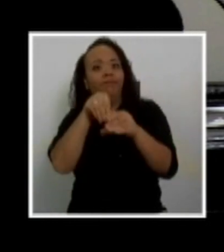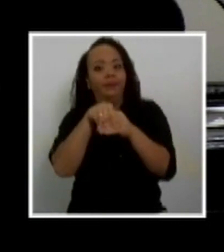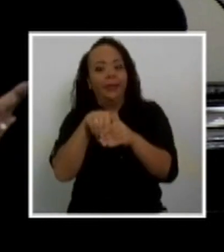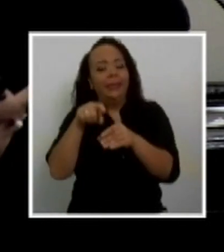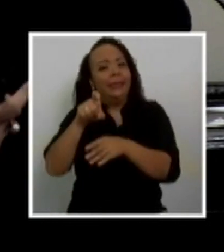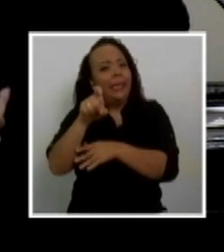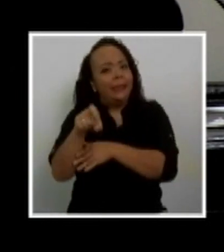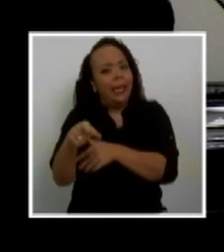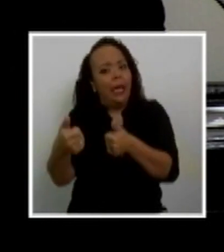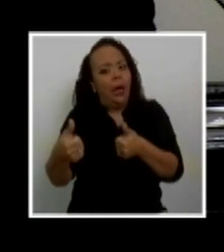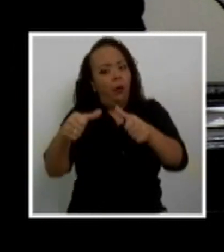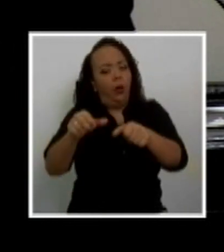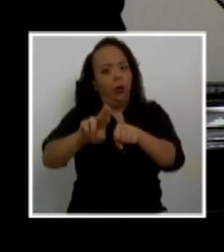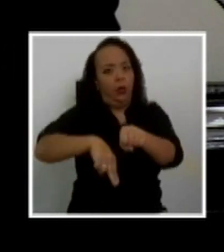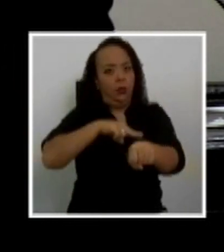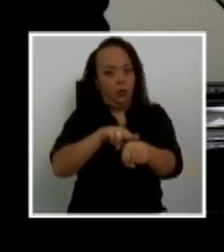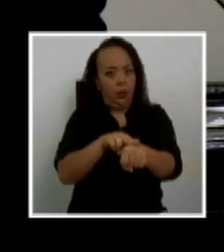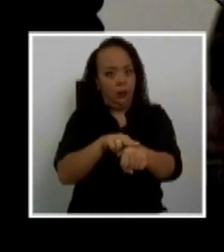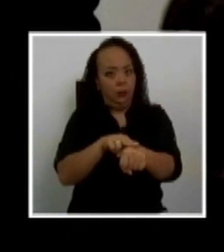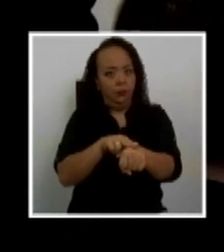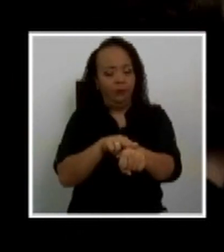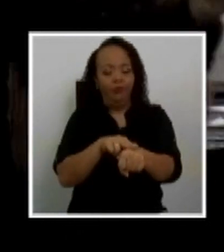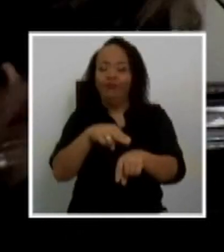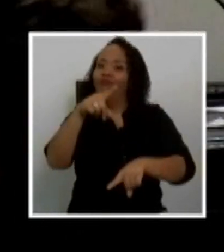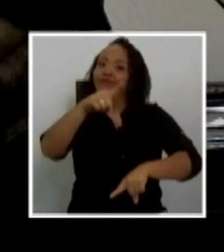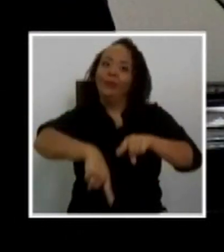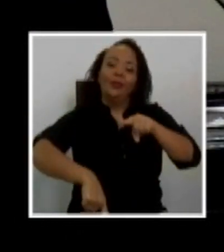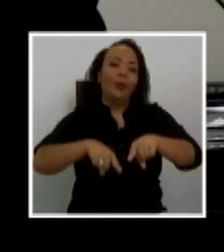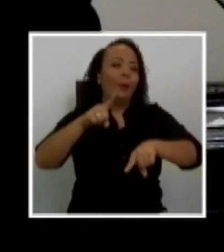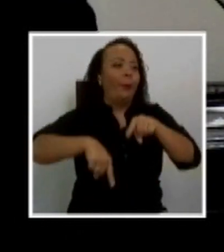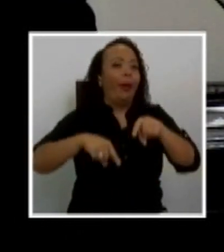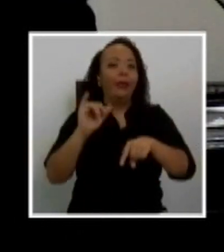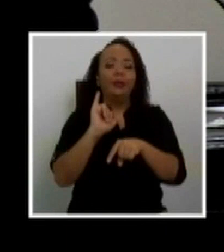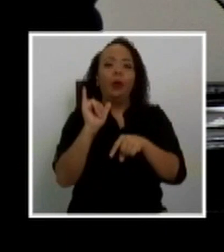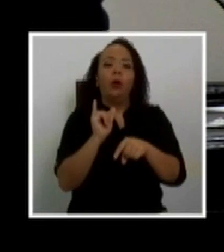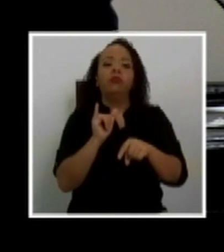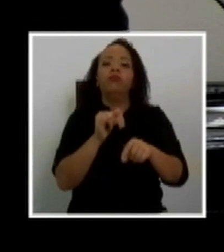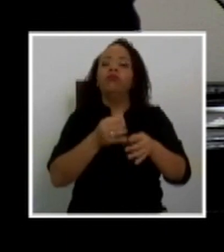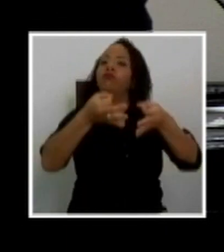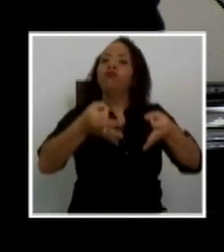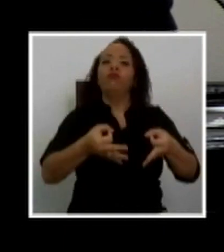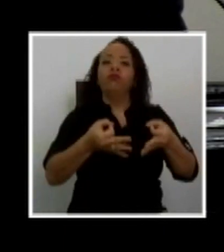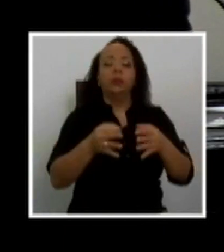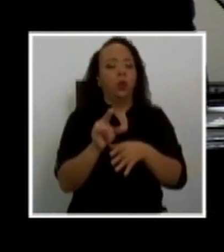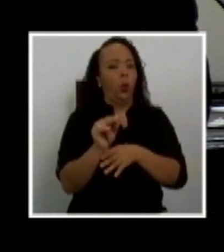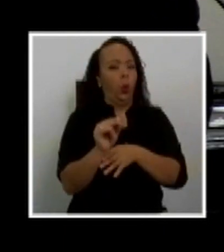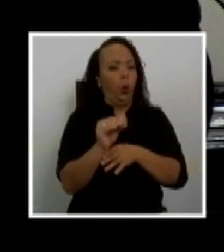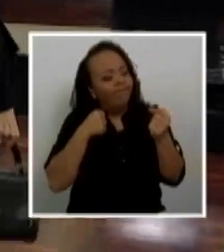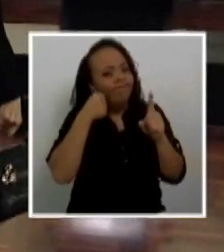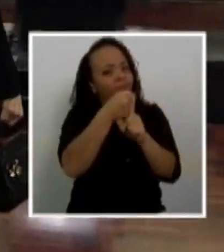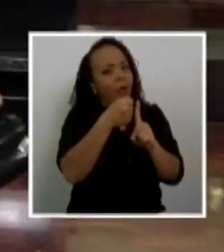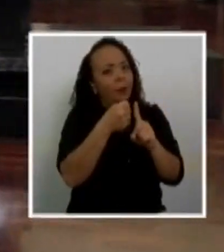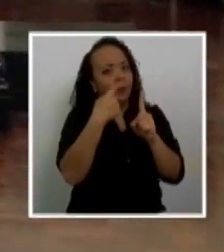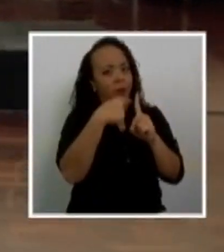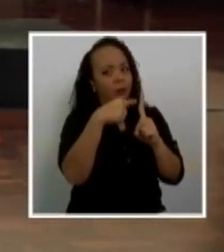candidatos se han presentado formalmente, al menos hasta este 27 de abril. Pablo Heriberto Abarca del Partido Unidad Social